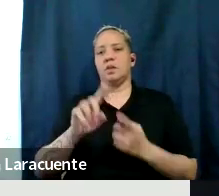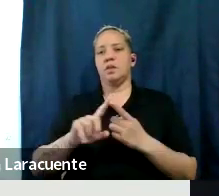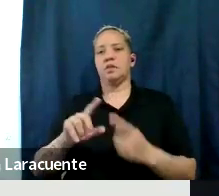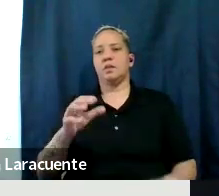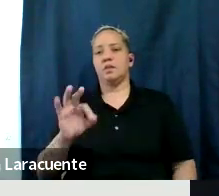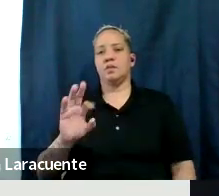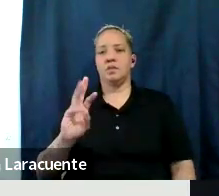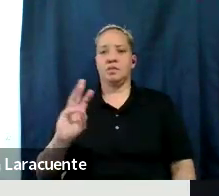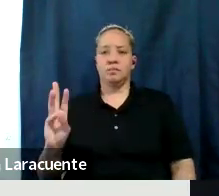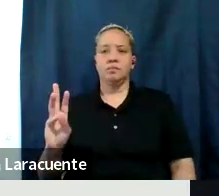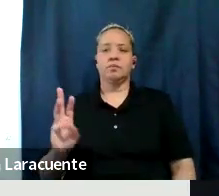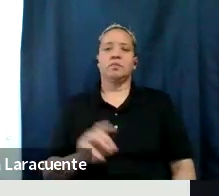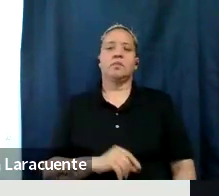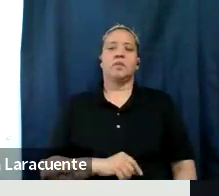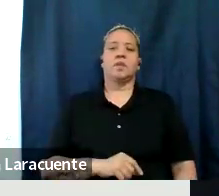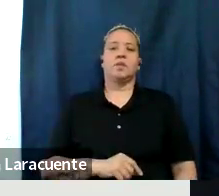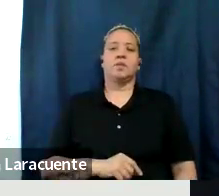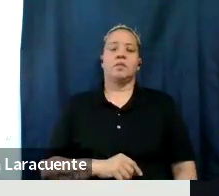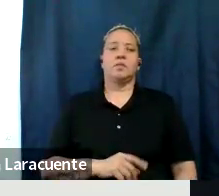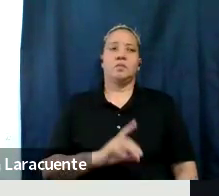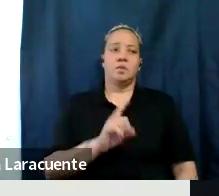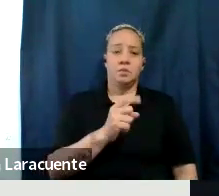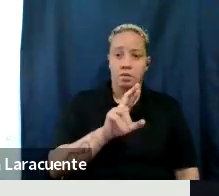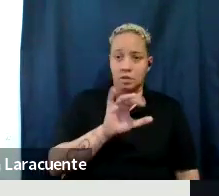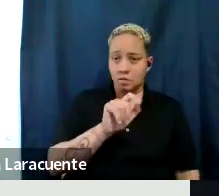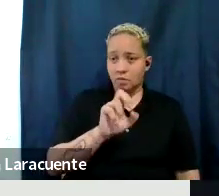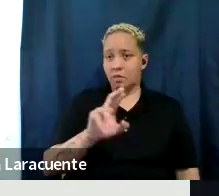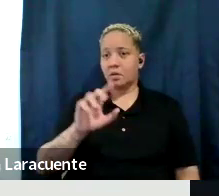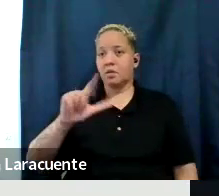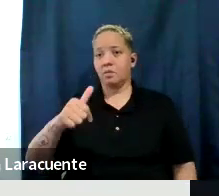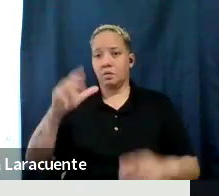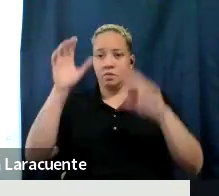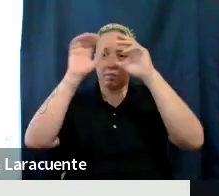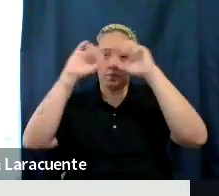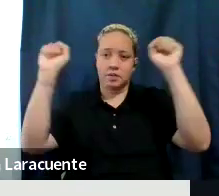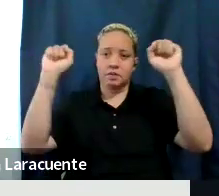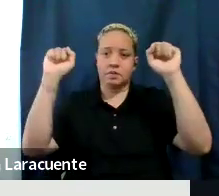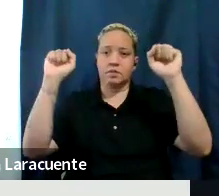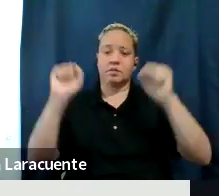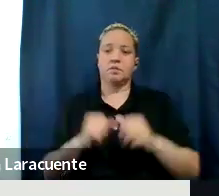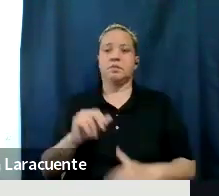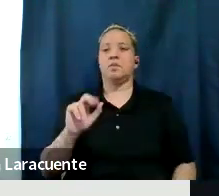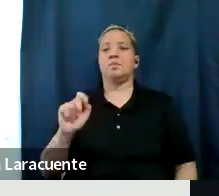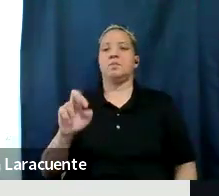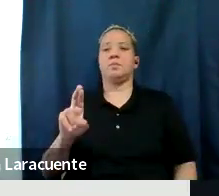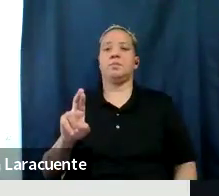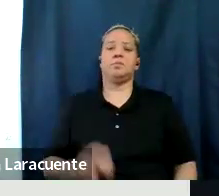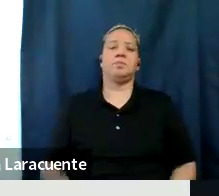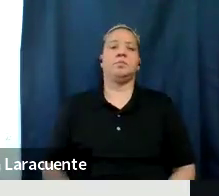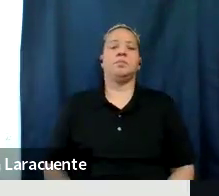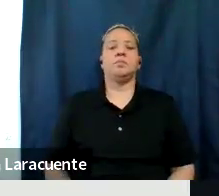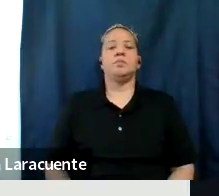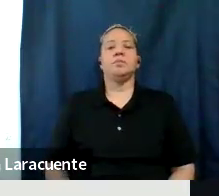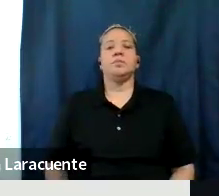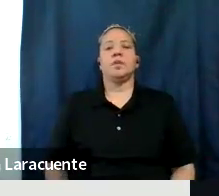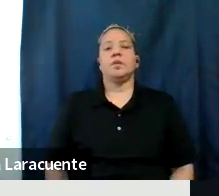Efectivamente, primero fue rector en esta etapa y posteriormente sería presidente de la UPR. El compromiso